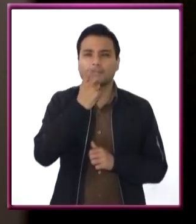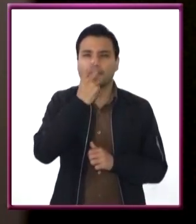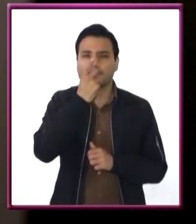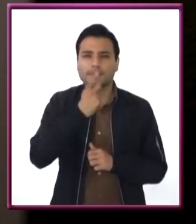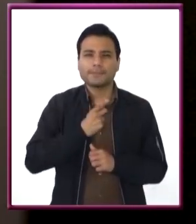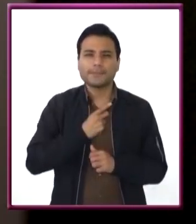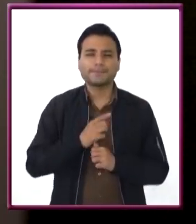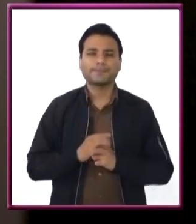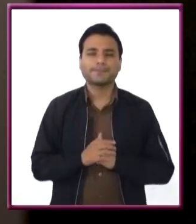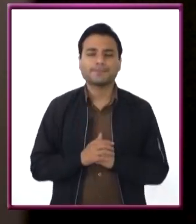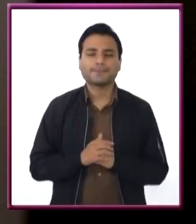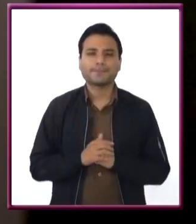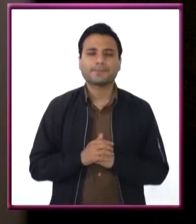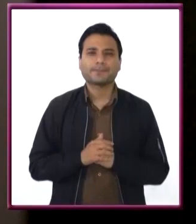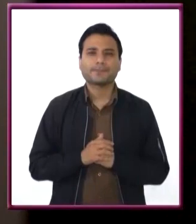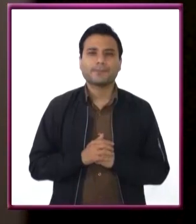platicar